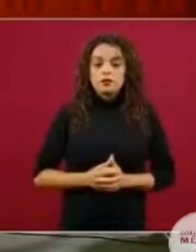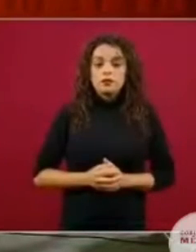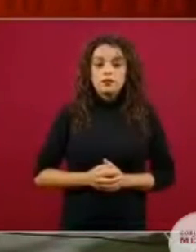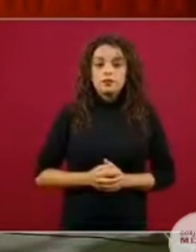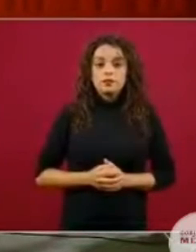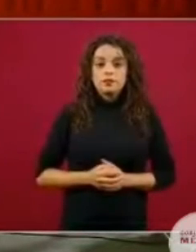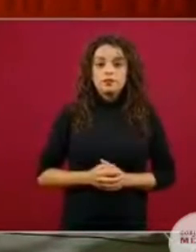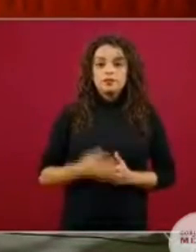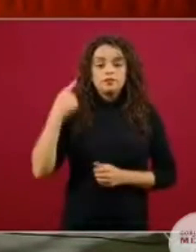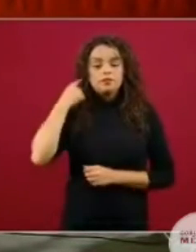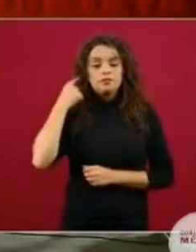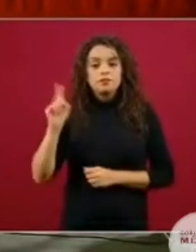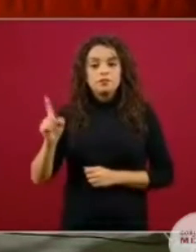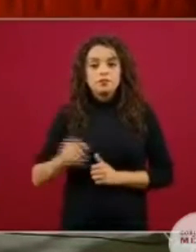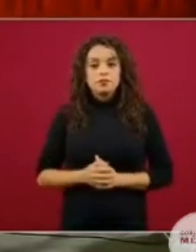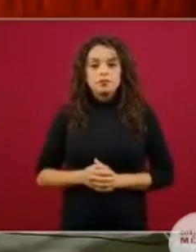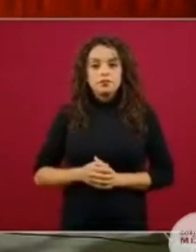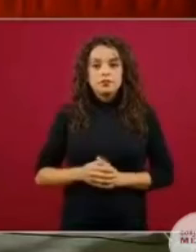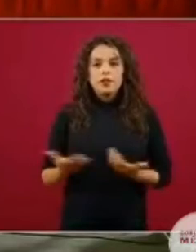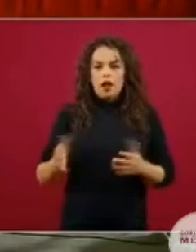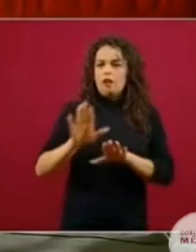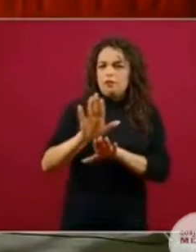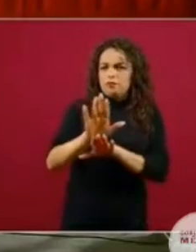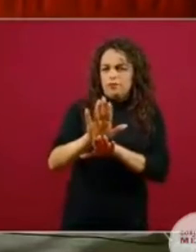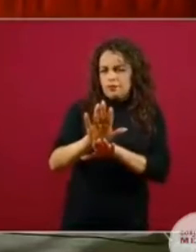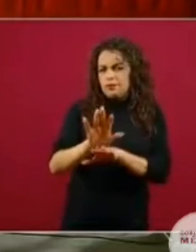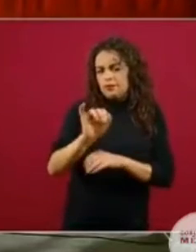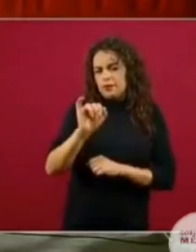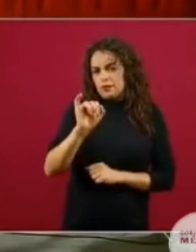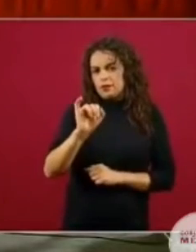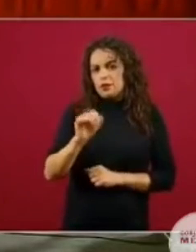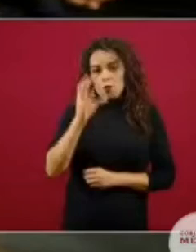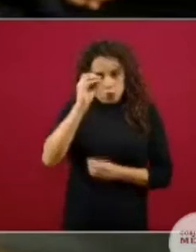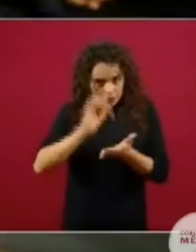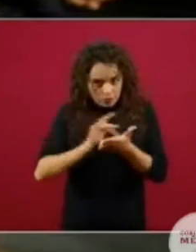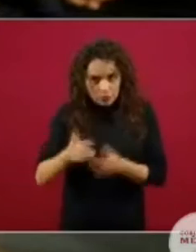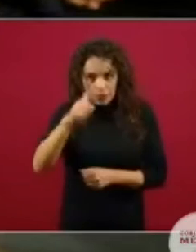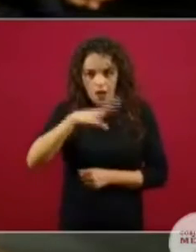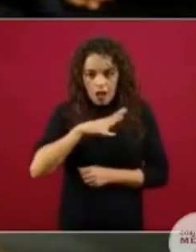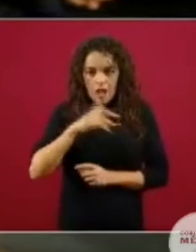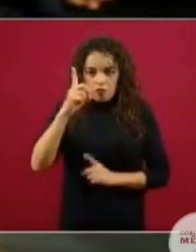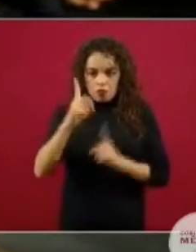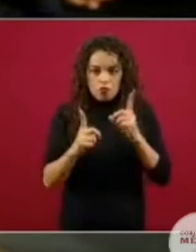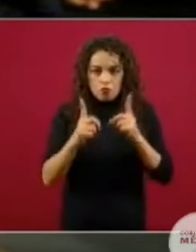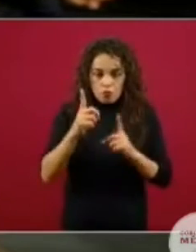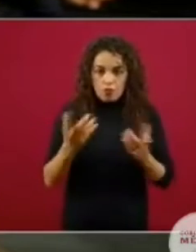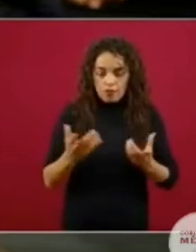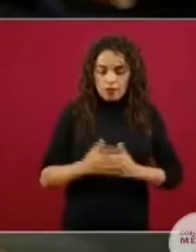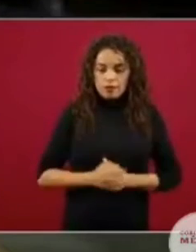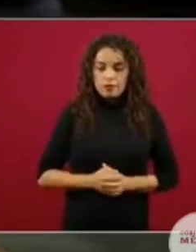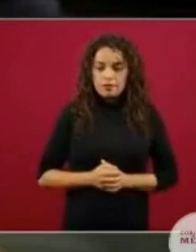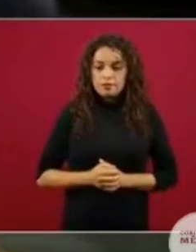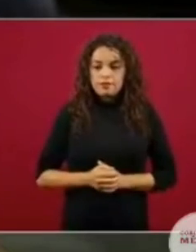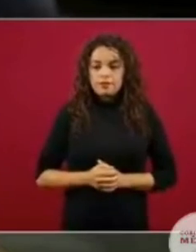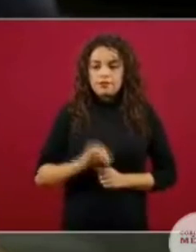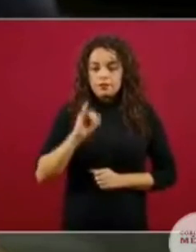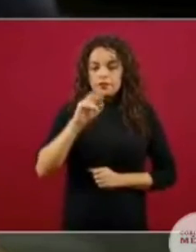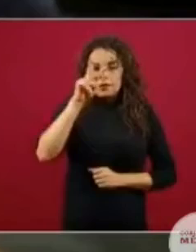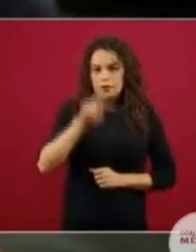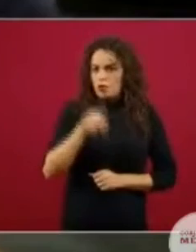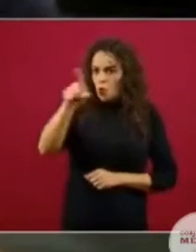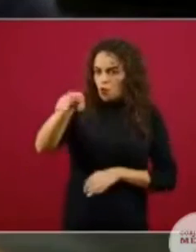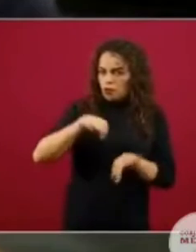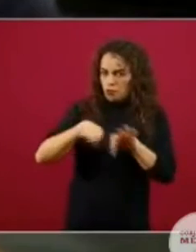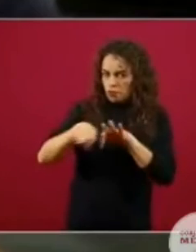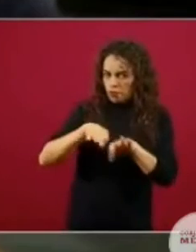se agradecen siempre las dudas quizás definitivamente usted es parte de la población y los editores del heraldo de méxico